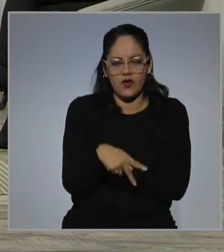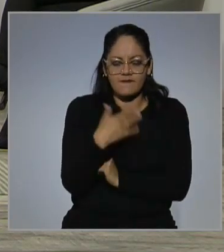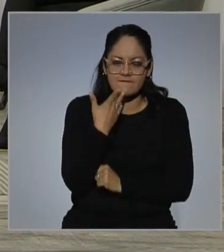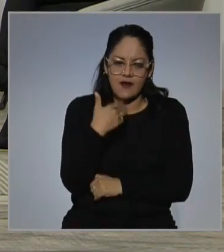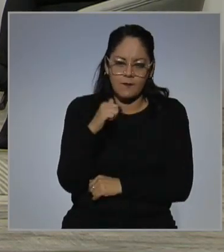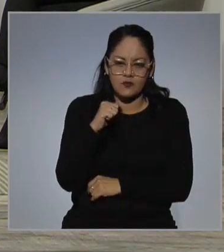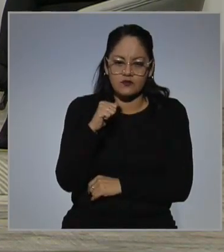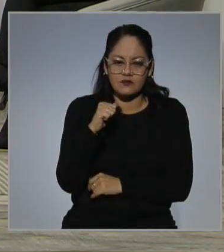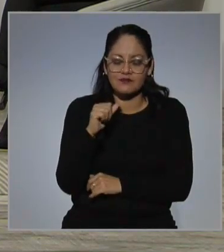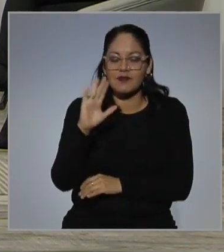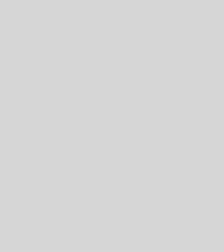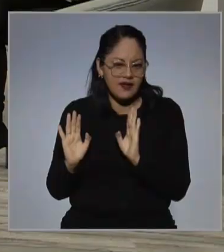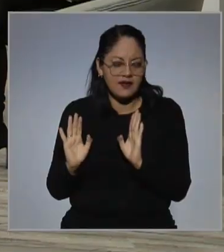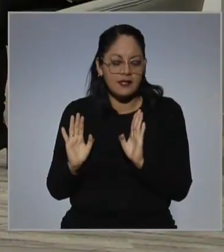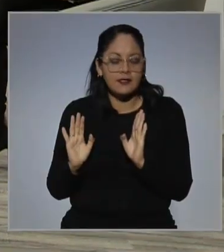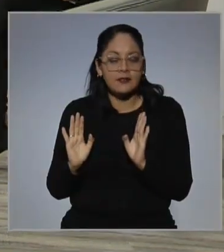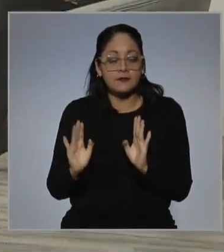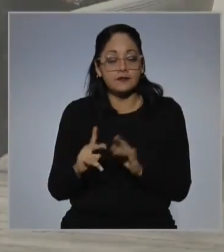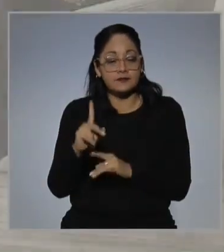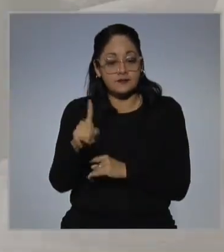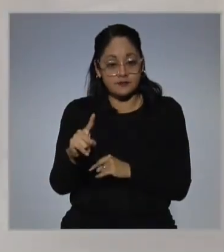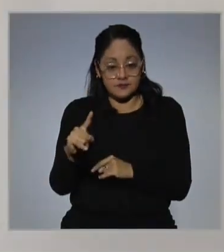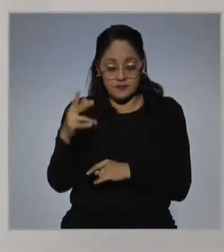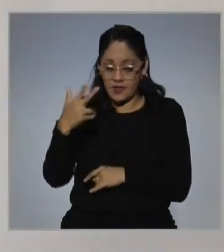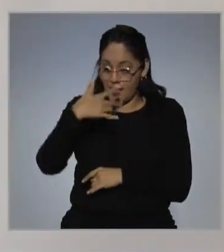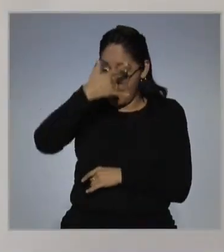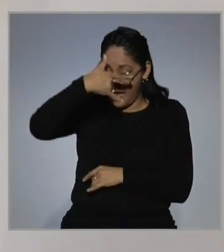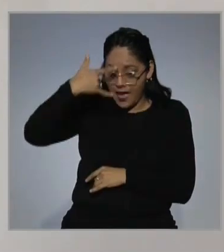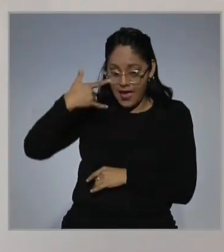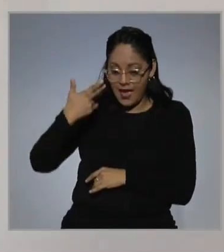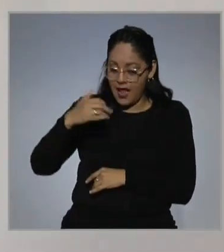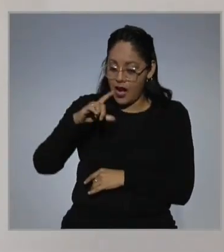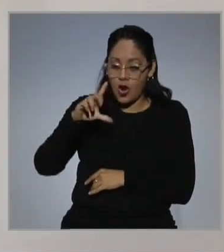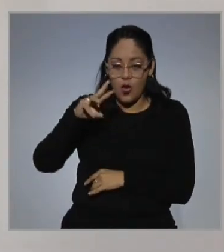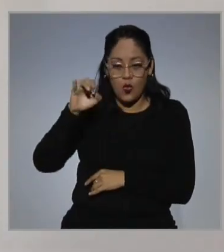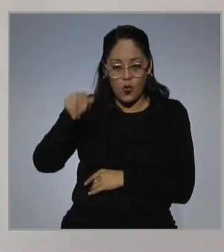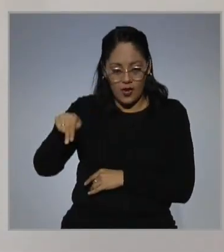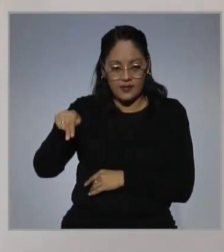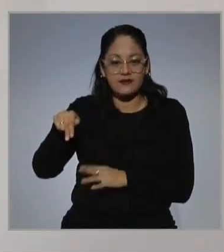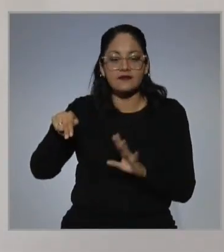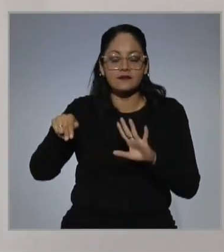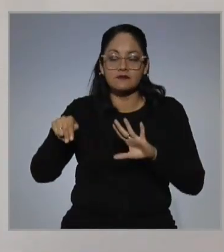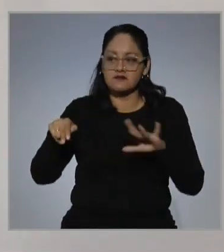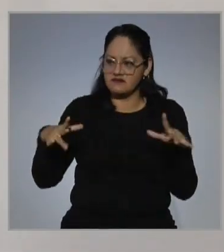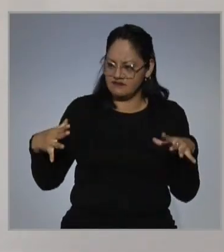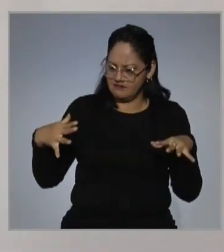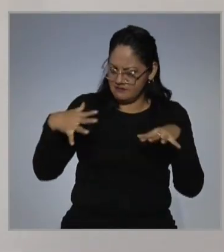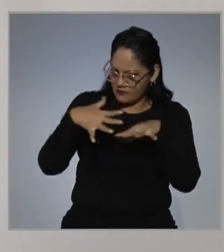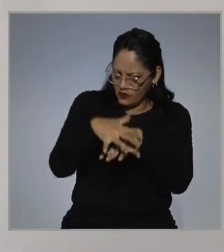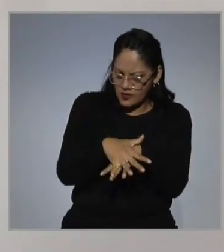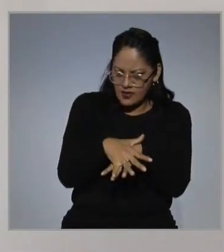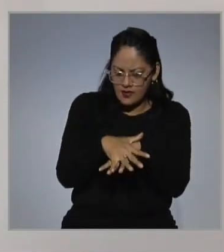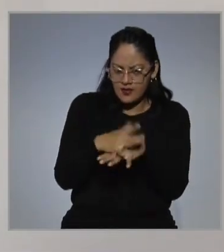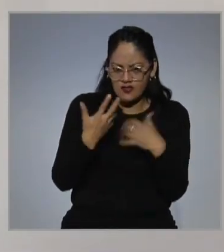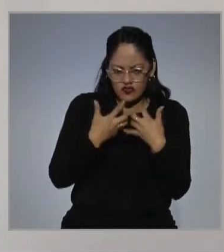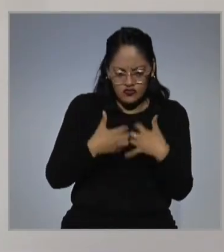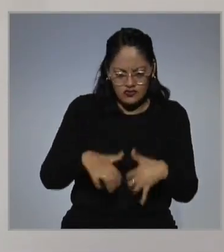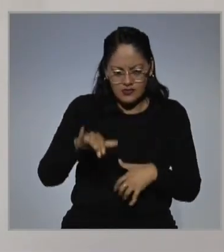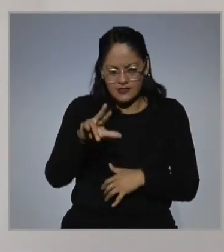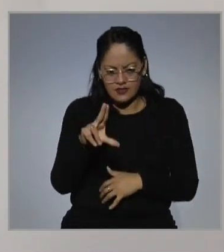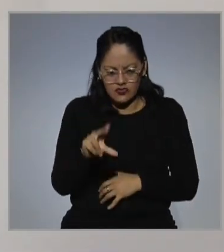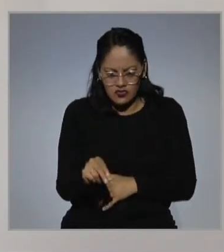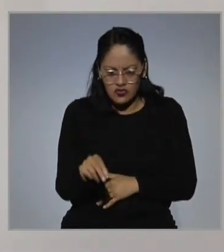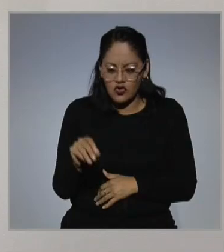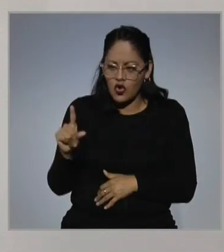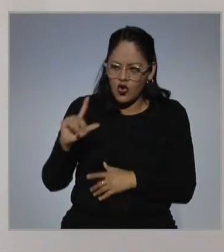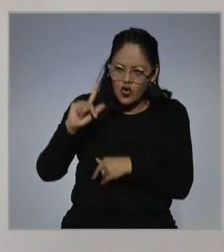como el Día de la Virgen de Guadalupe, ¿no? La incorporación del Halloween o la convivencia, ¿funciona o no funciona? ¿Debemos rechazarlo como